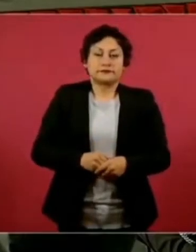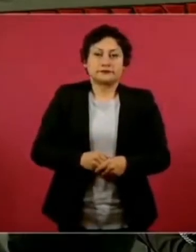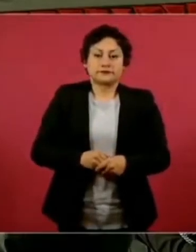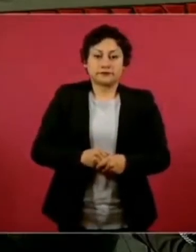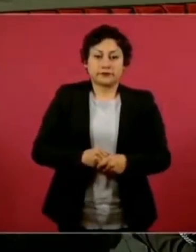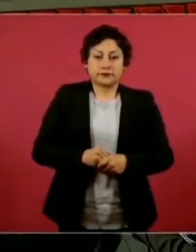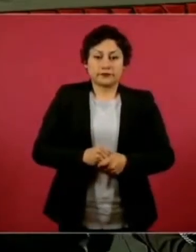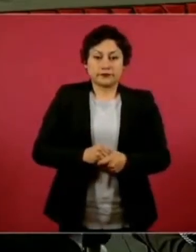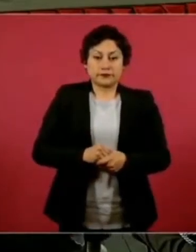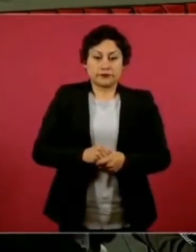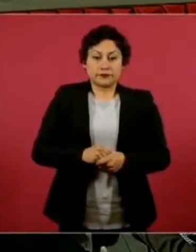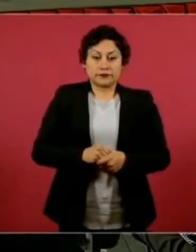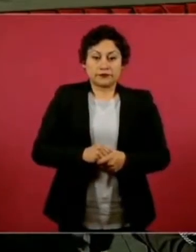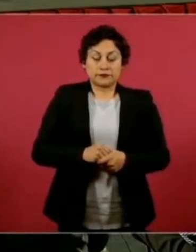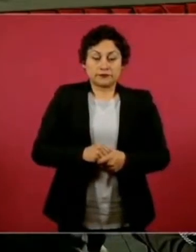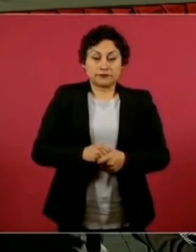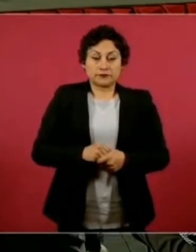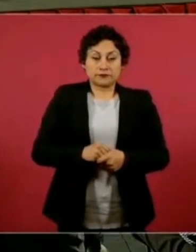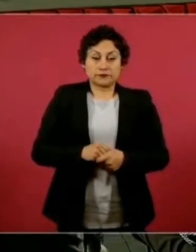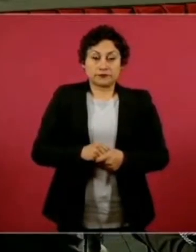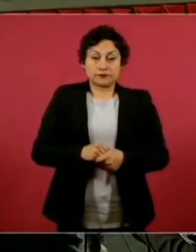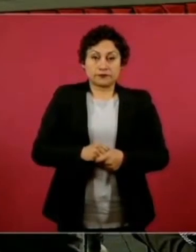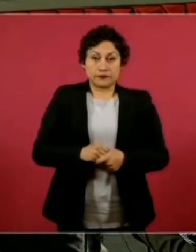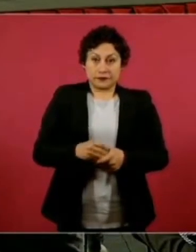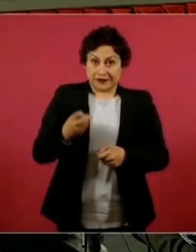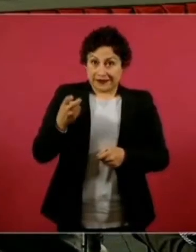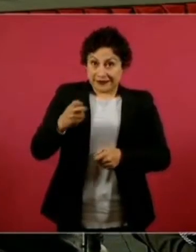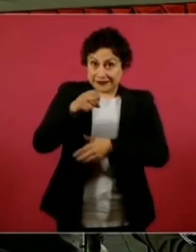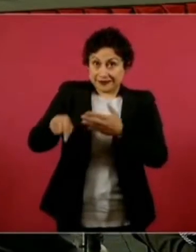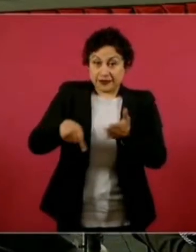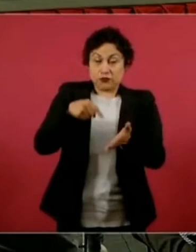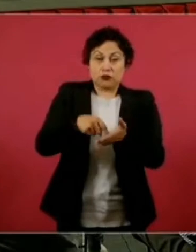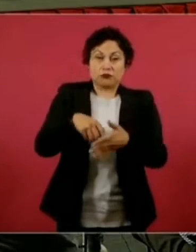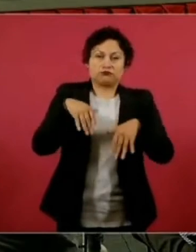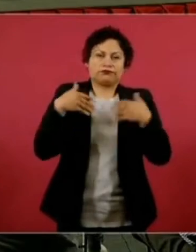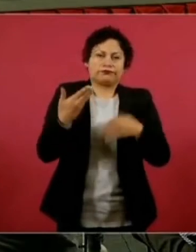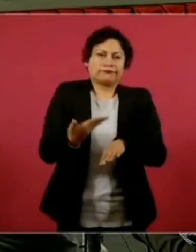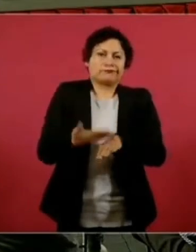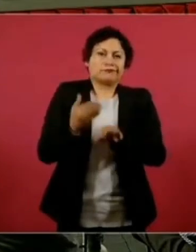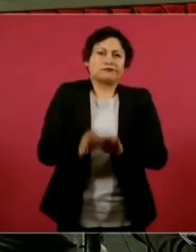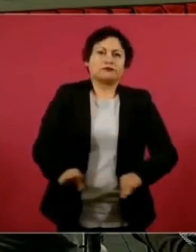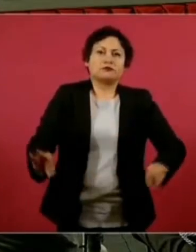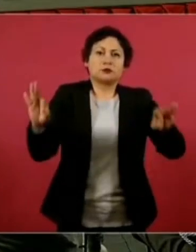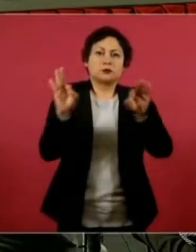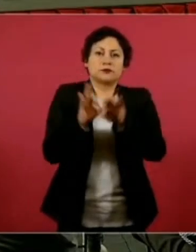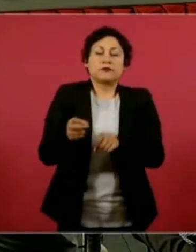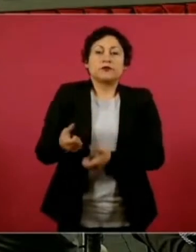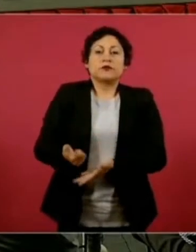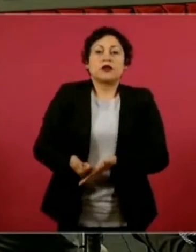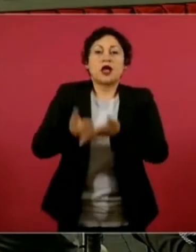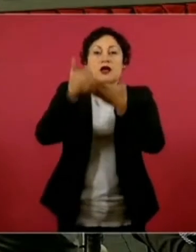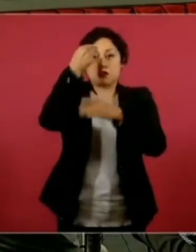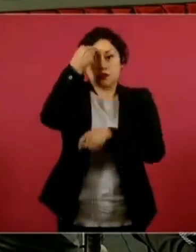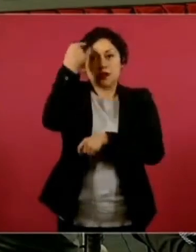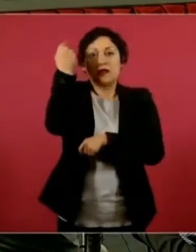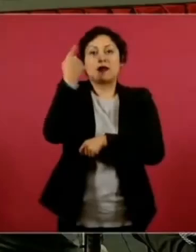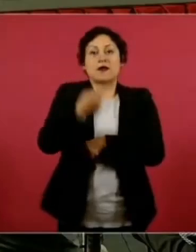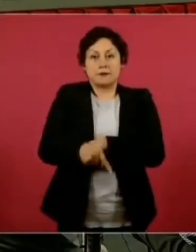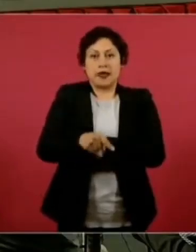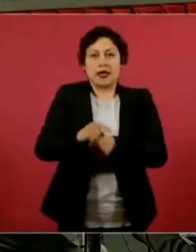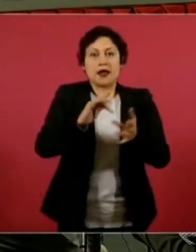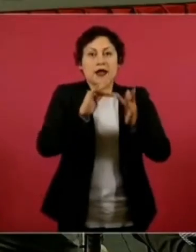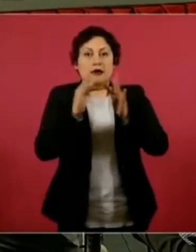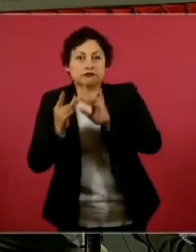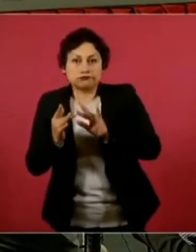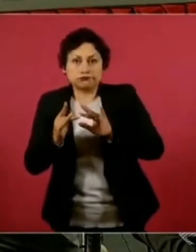Este es un corredor muy importante, nos ayuda a tener balance en el sistema eléctrico nacional, y lo que decíamos